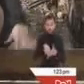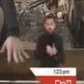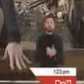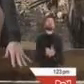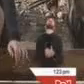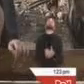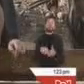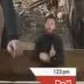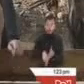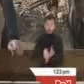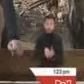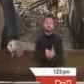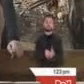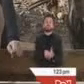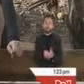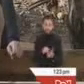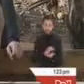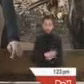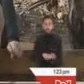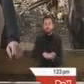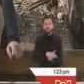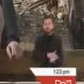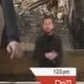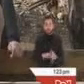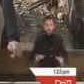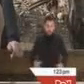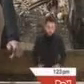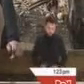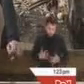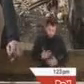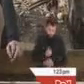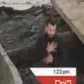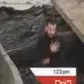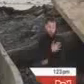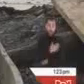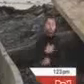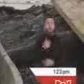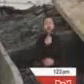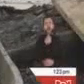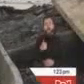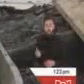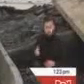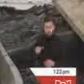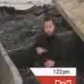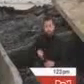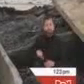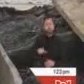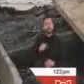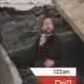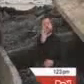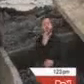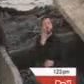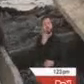Se mete a la canoa, después que uno amasa esto, que le echa su agua tibia, pone la cabeza para